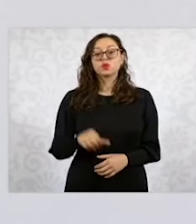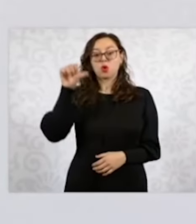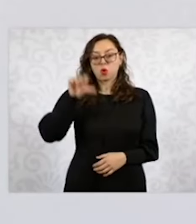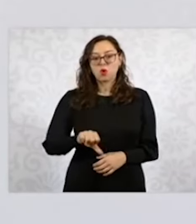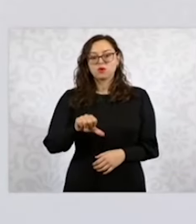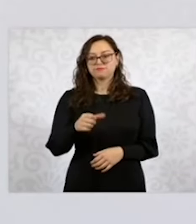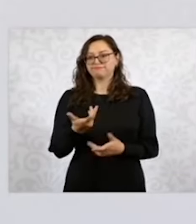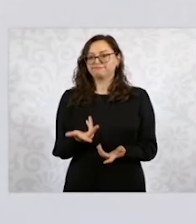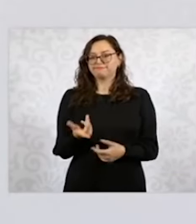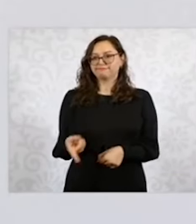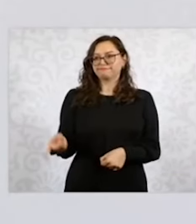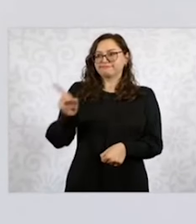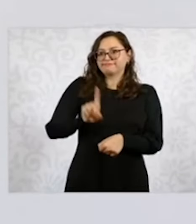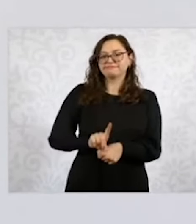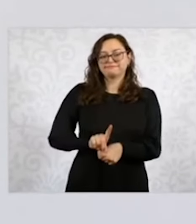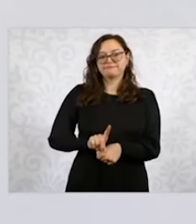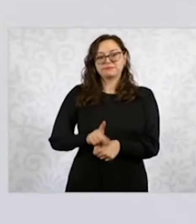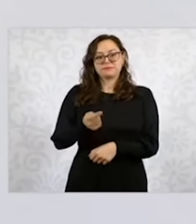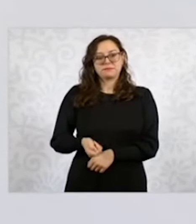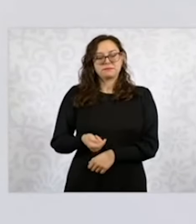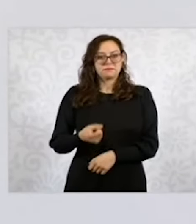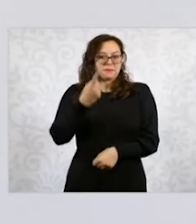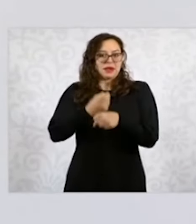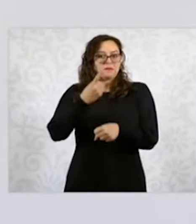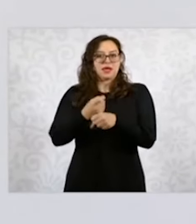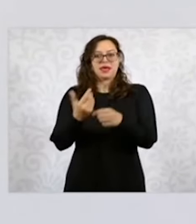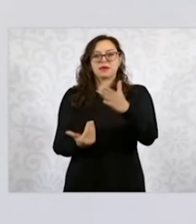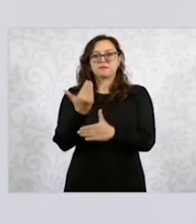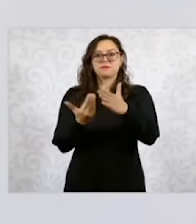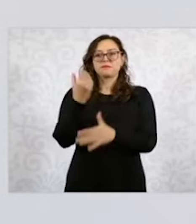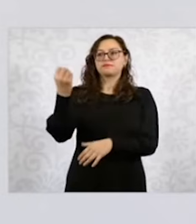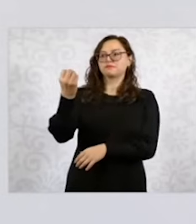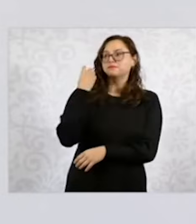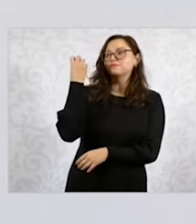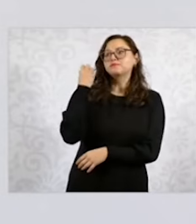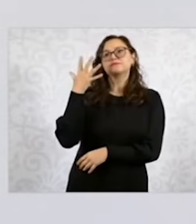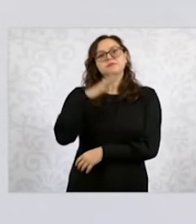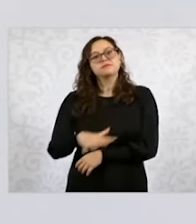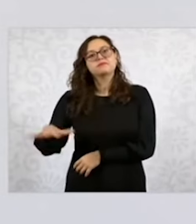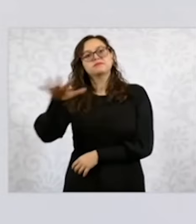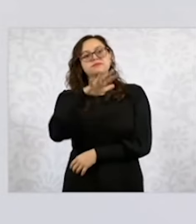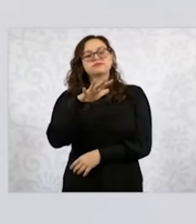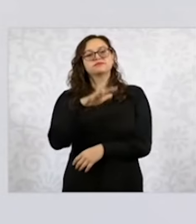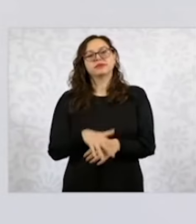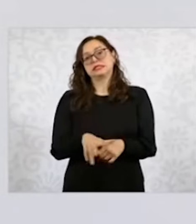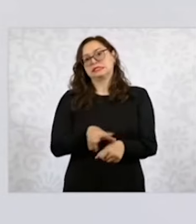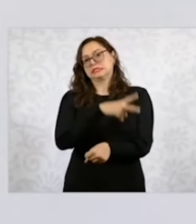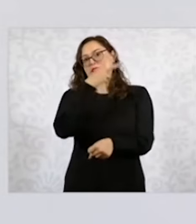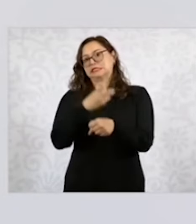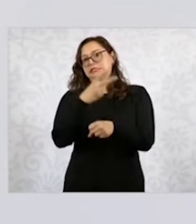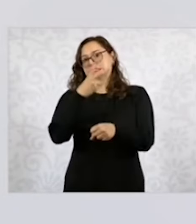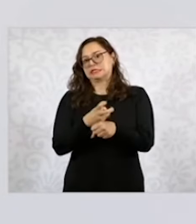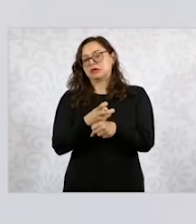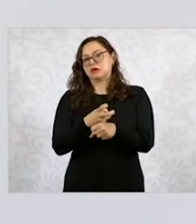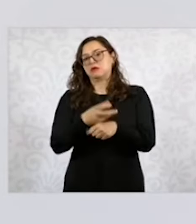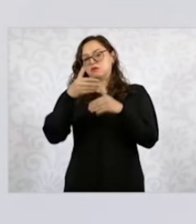La presidenta de México, Claudia Sheinbaum, dedicó su primera conferencia de prensa matutina como mandataria a la conmemoración de los acontecimientos del 2 de